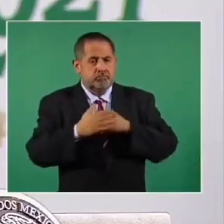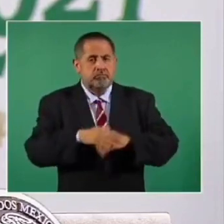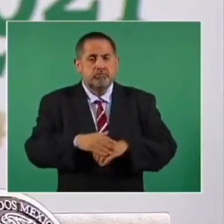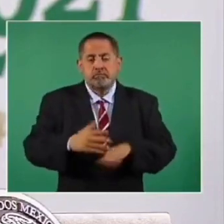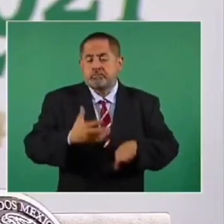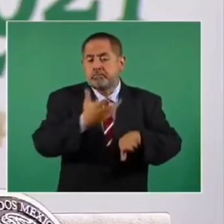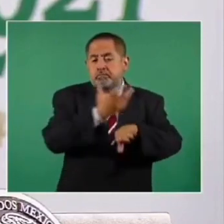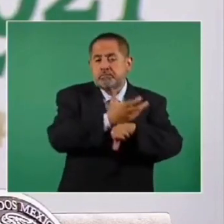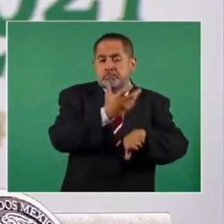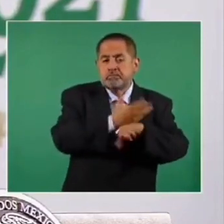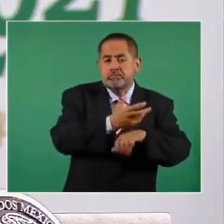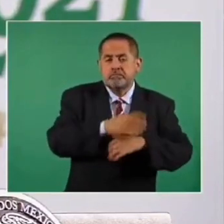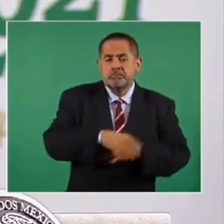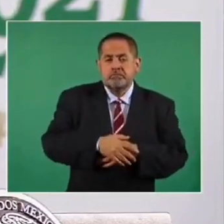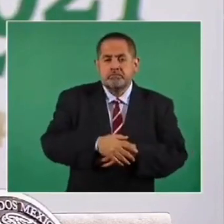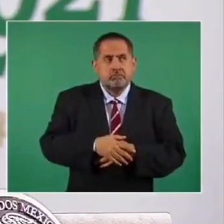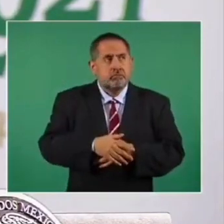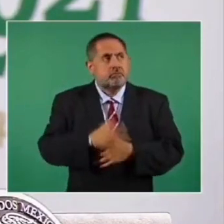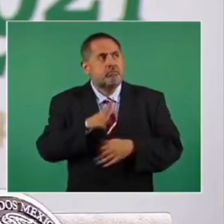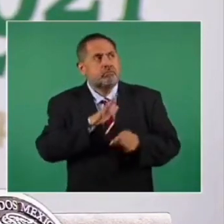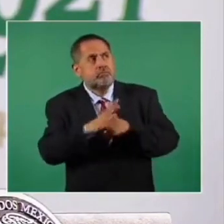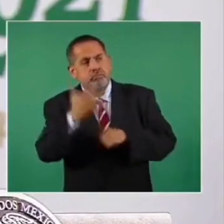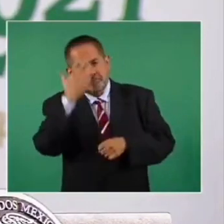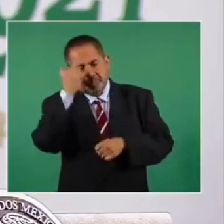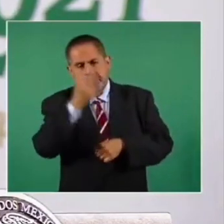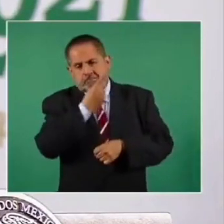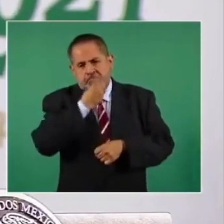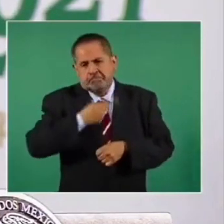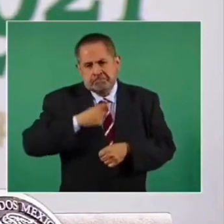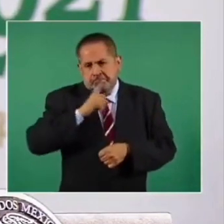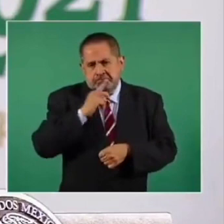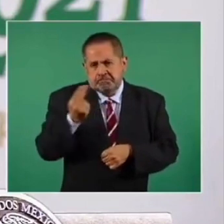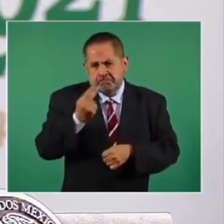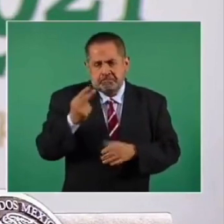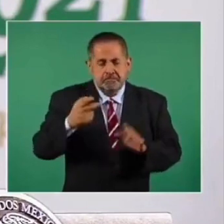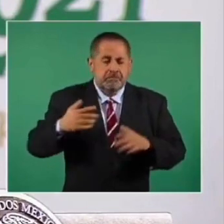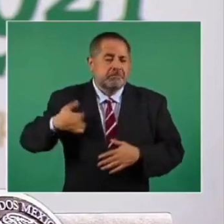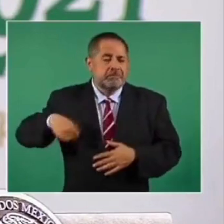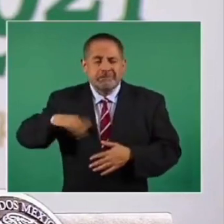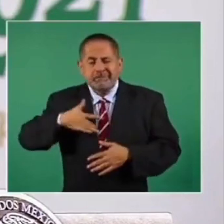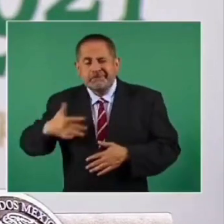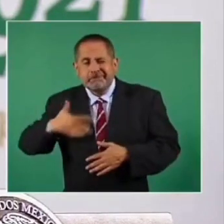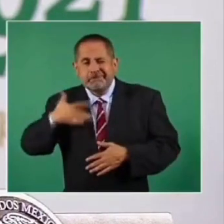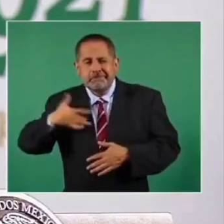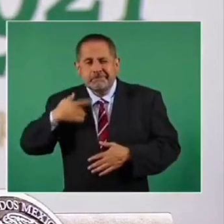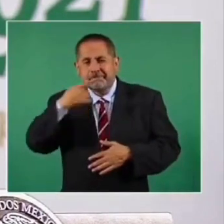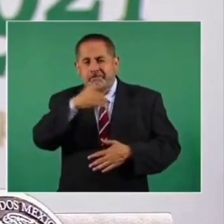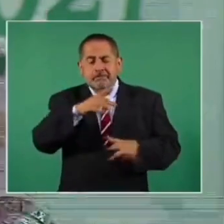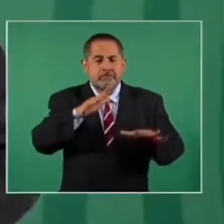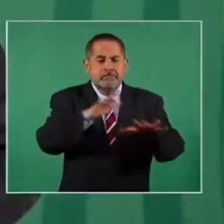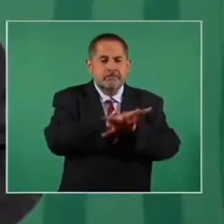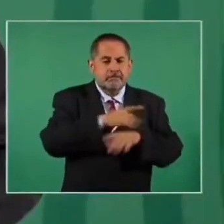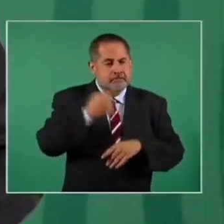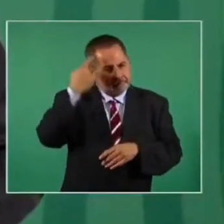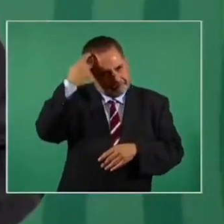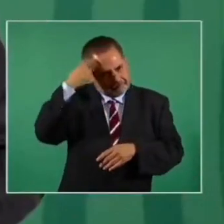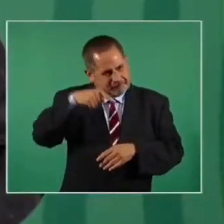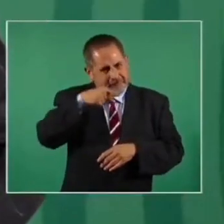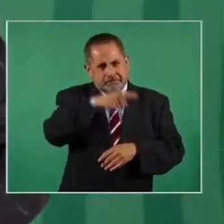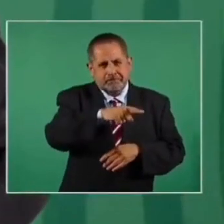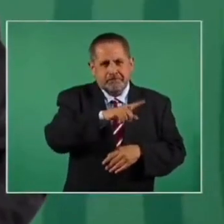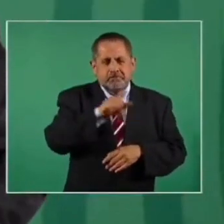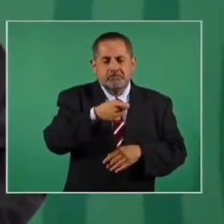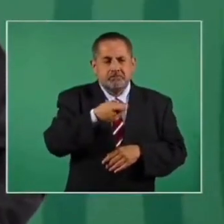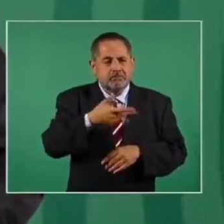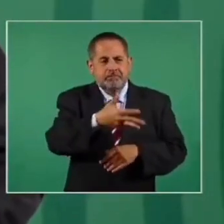canciller Marcelo Ebrard habría anticipado el 17 de agosto que el narcotraficante no sería deportado a México tras cambiar su